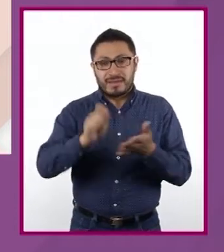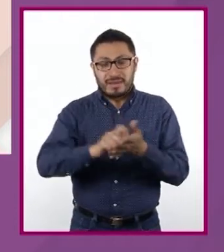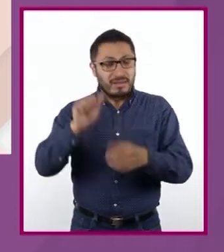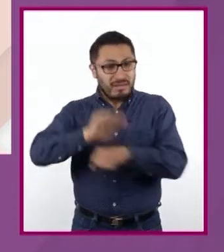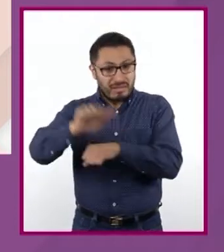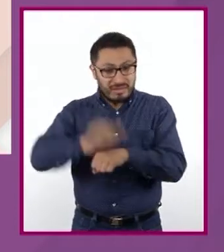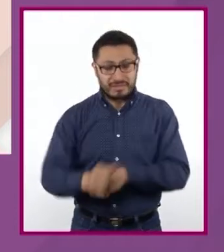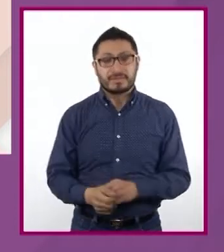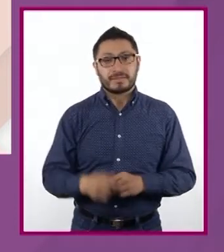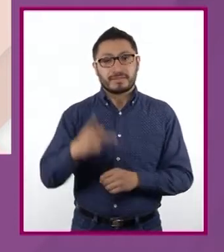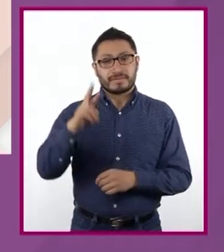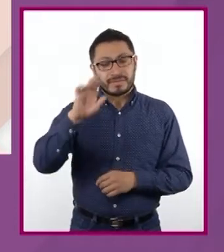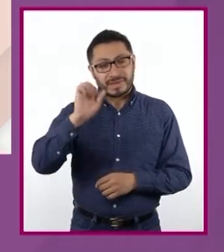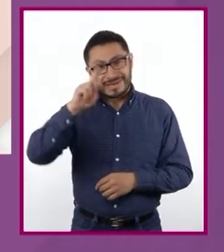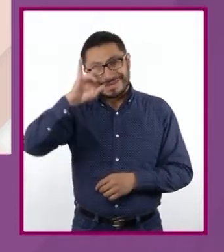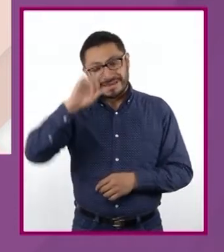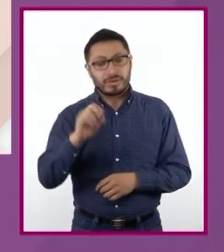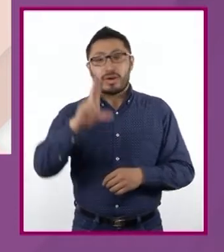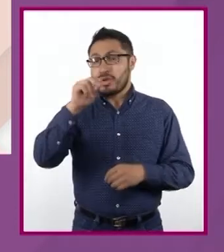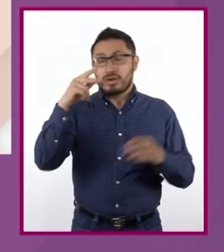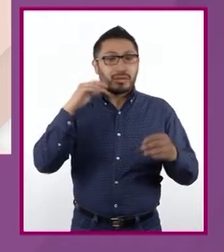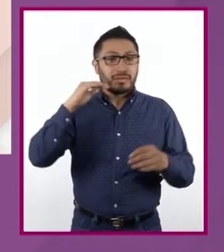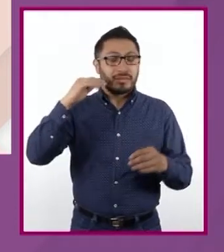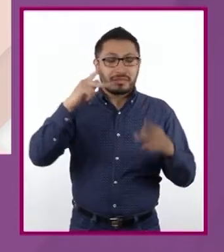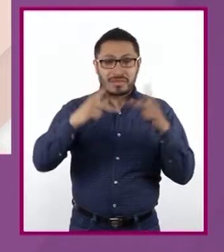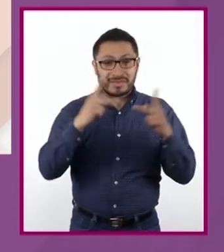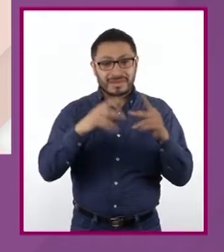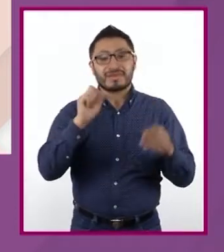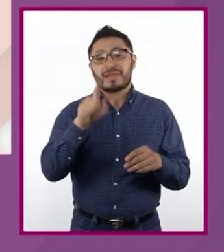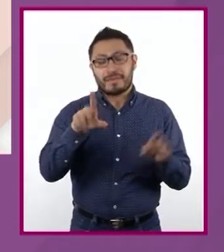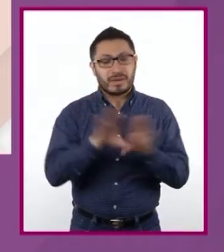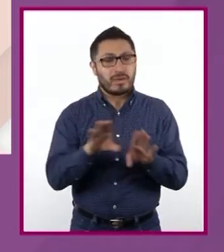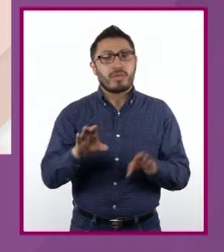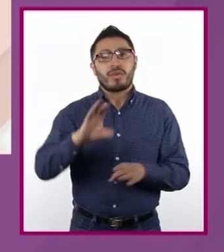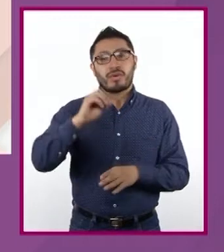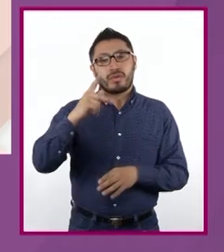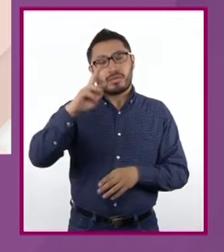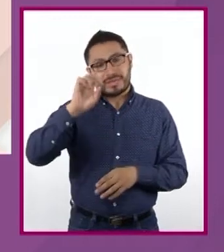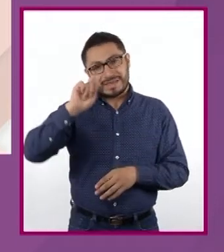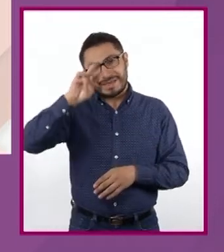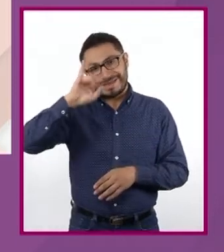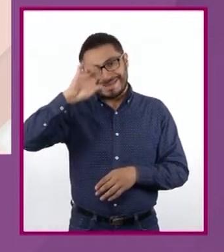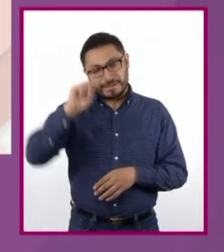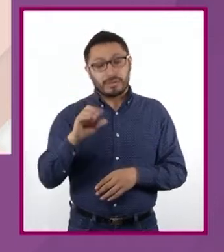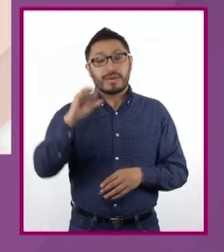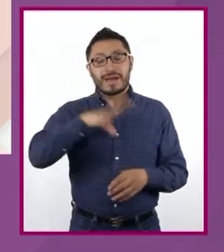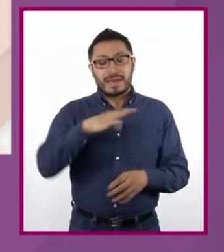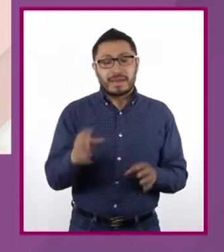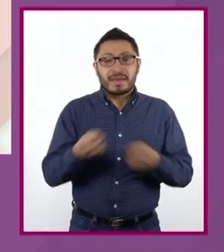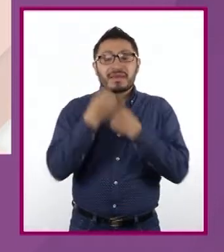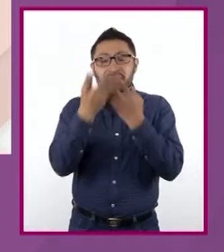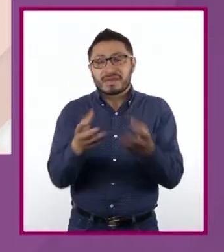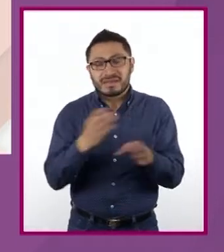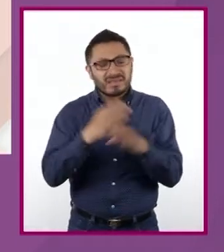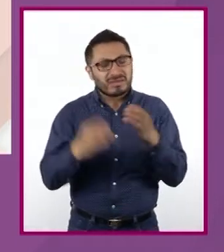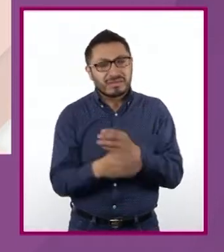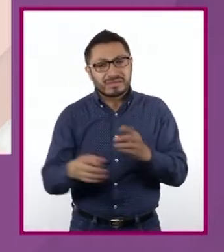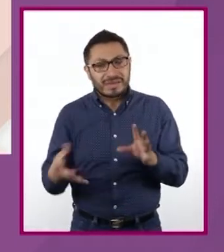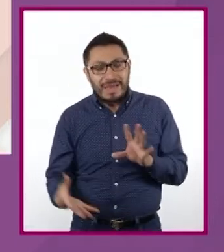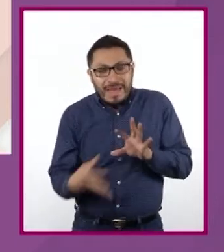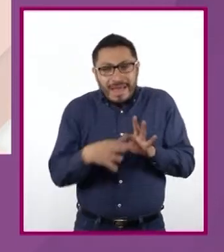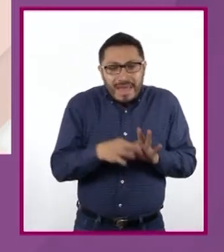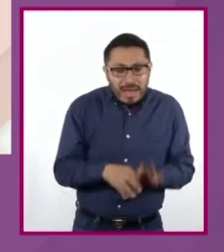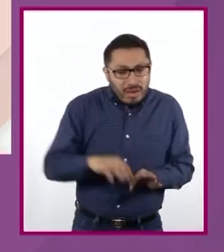Pretérito imperfecto, también conocido como copretérito. En este caso, expresa una acción simultánea a otra que ocurrió